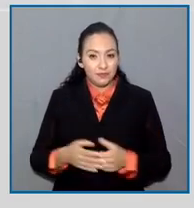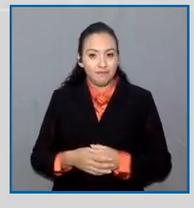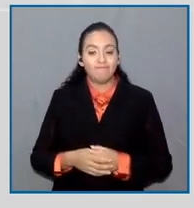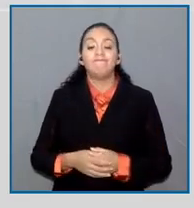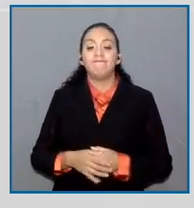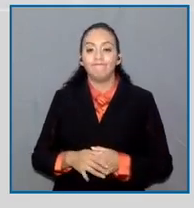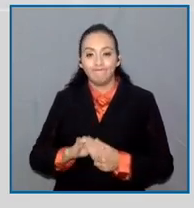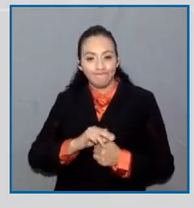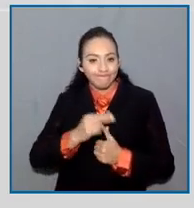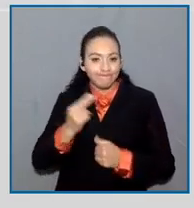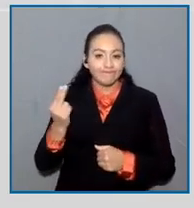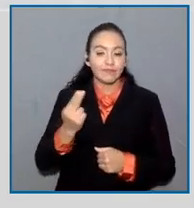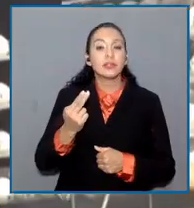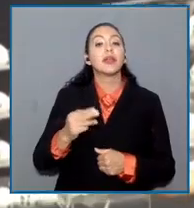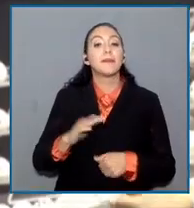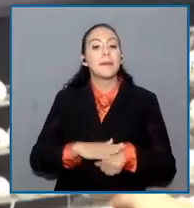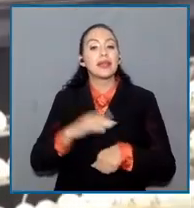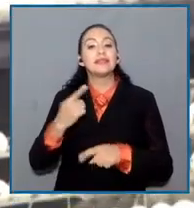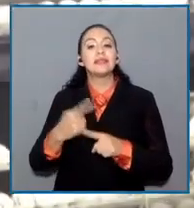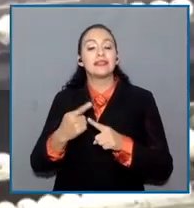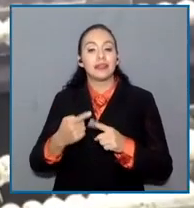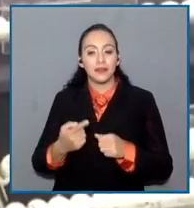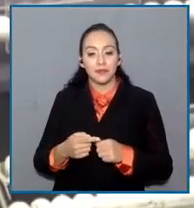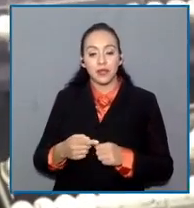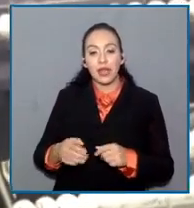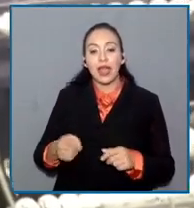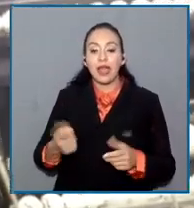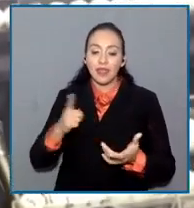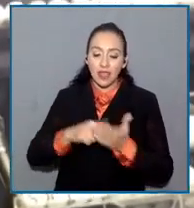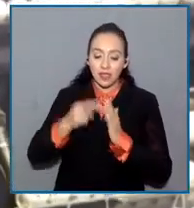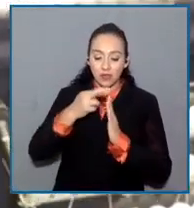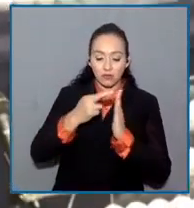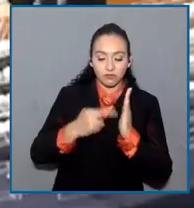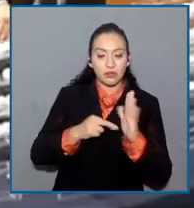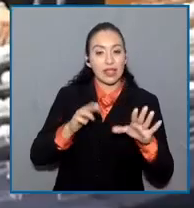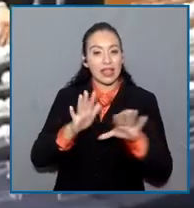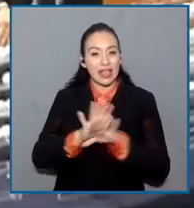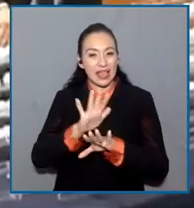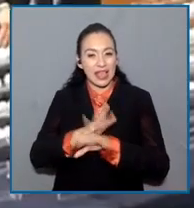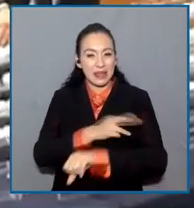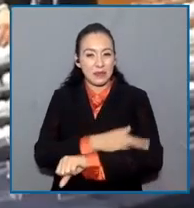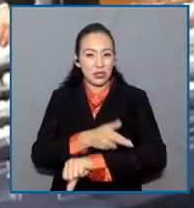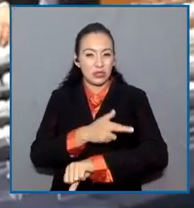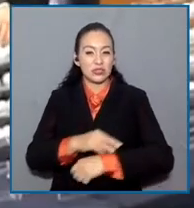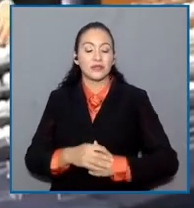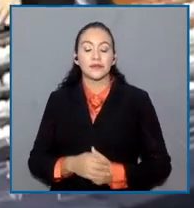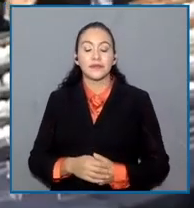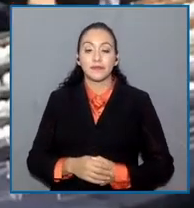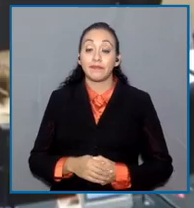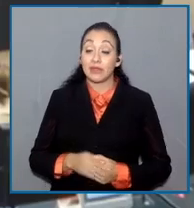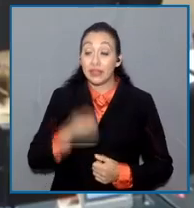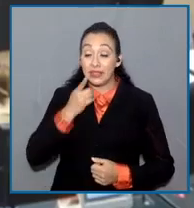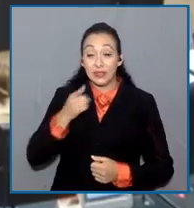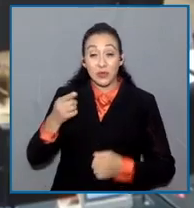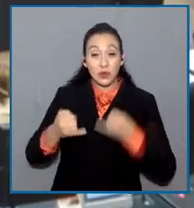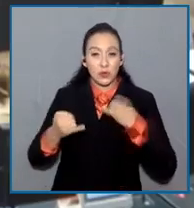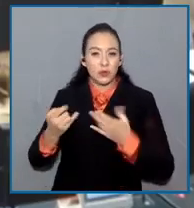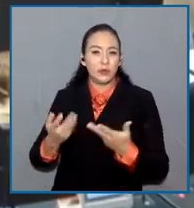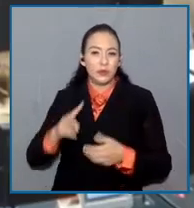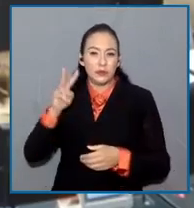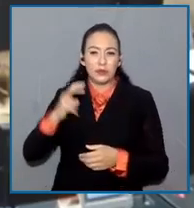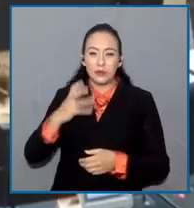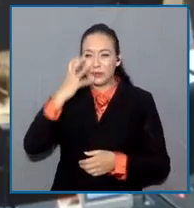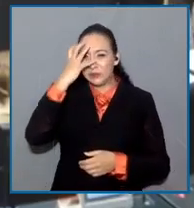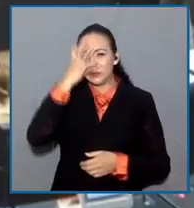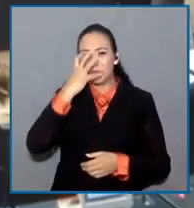de cambios procesales. Lamentaron la destitución de las y los juzgadores y calificaron la reforma como un golpe de Estado